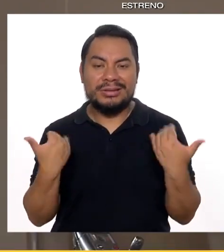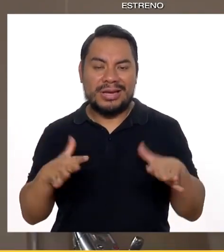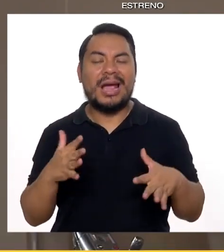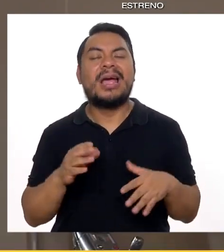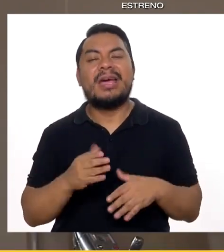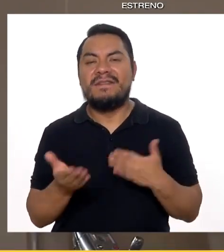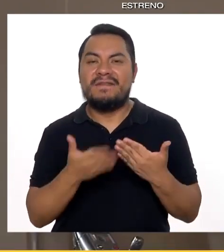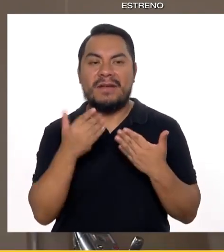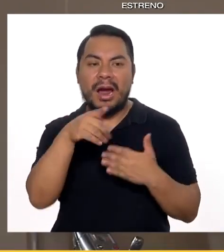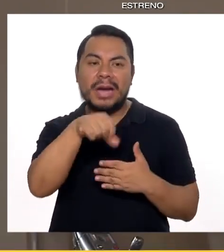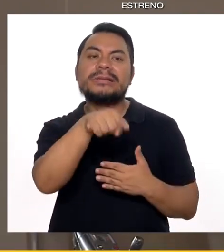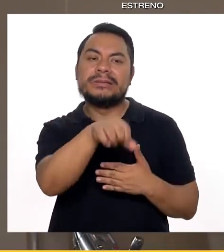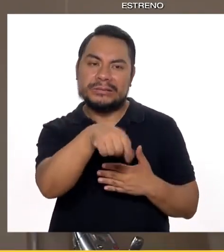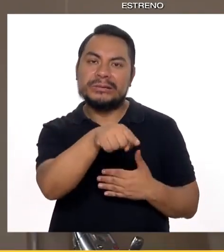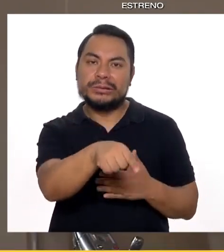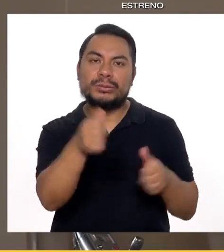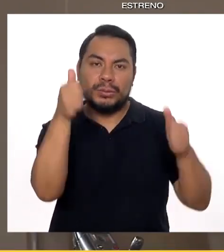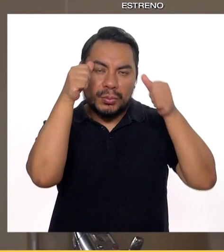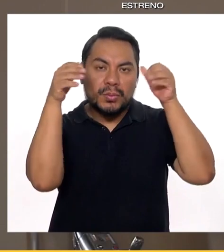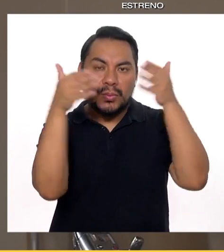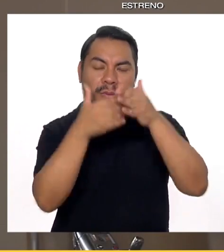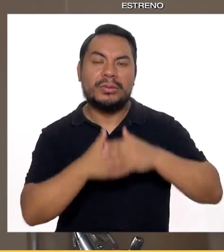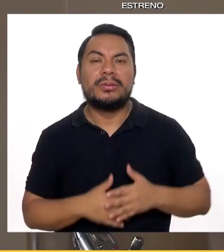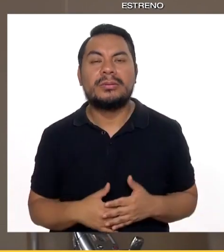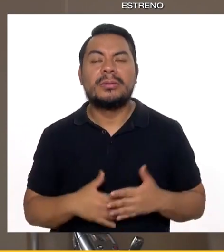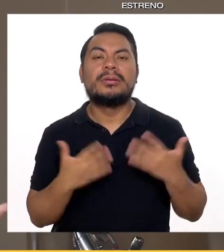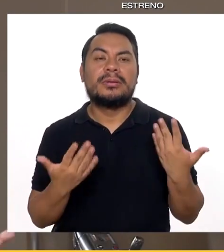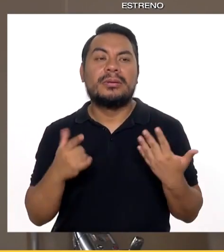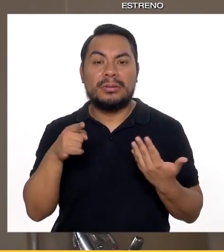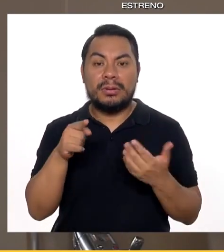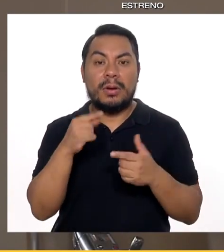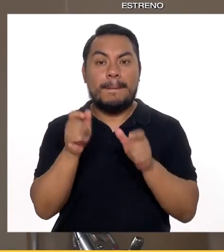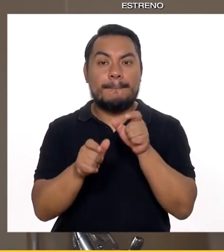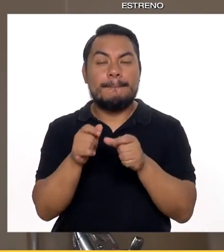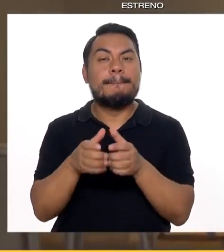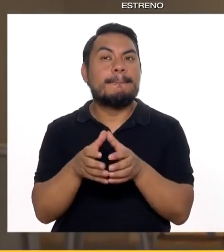es mucho más sencillo diagnosticar y por eso pareciera que el número se